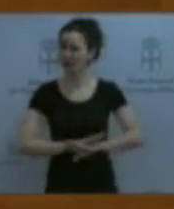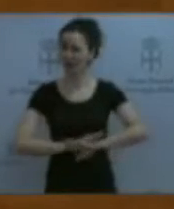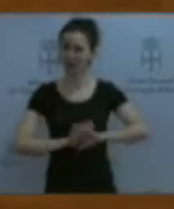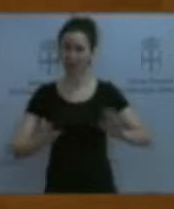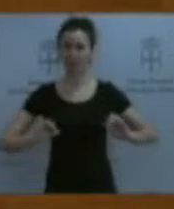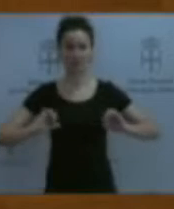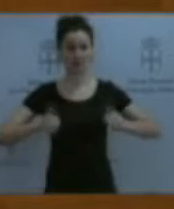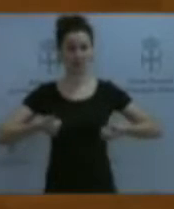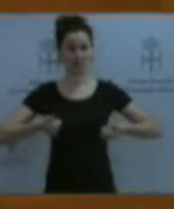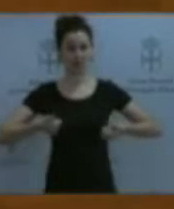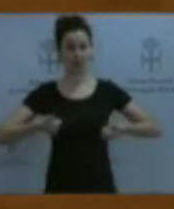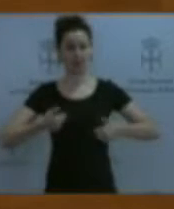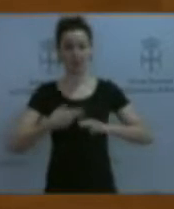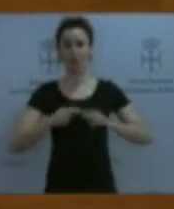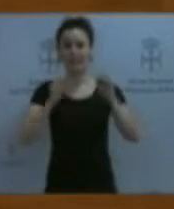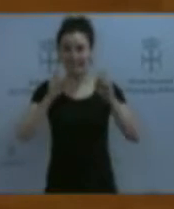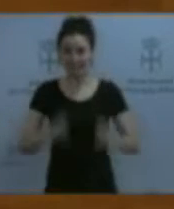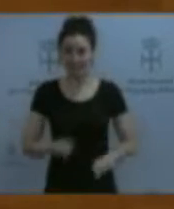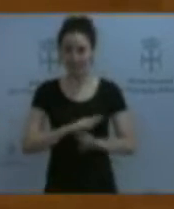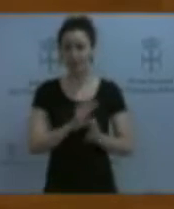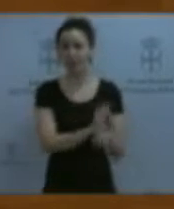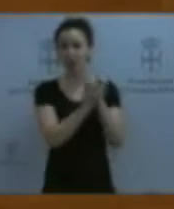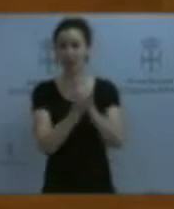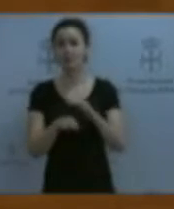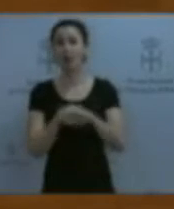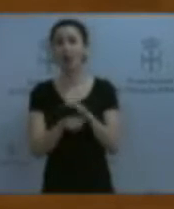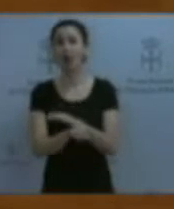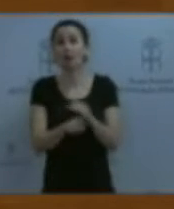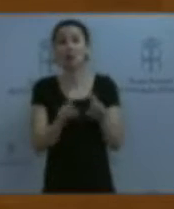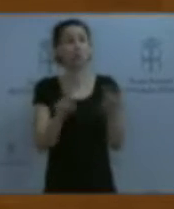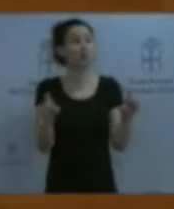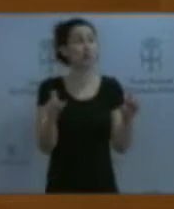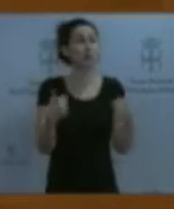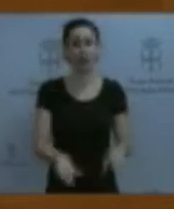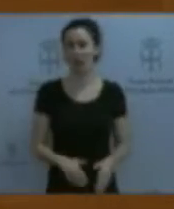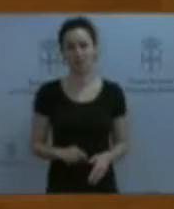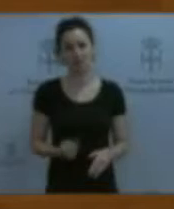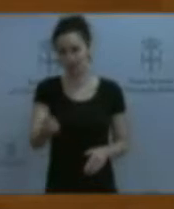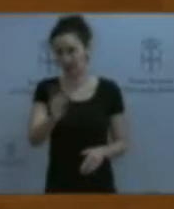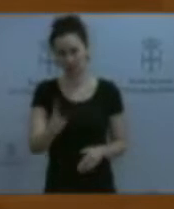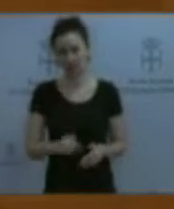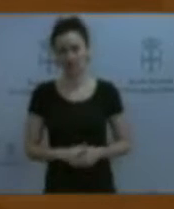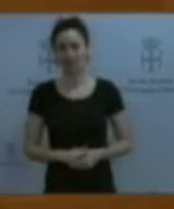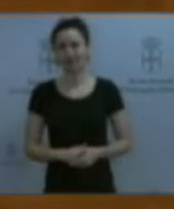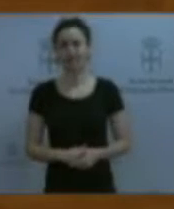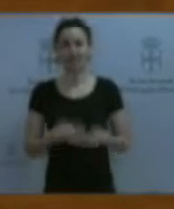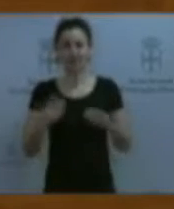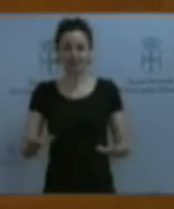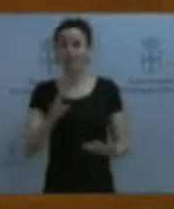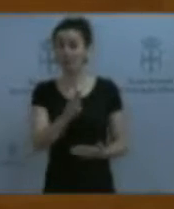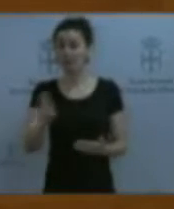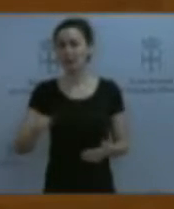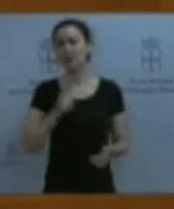política, ustedes lo que han convertido al Gobierno asturiano es en una gestora y, además, en una mala gestora, no la primera. Y el Partido Popular ha aprovechado